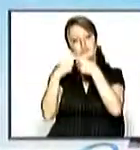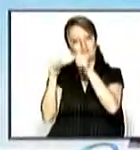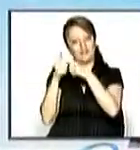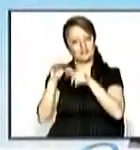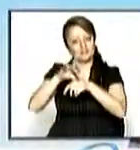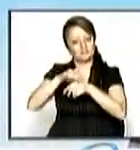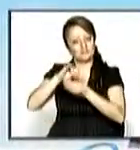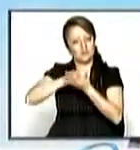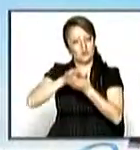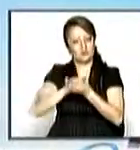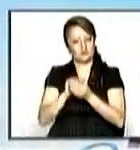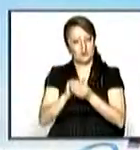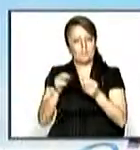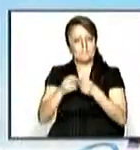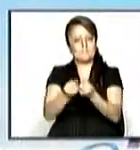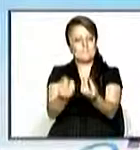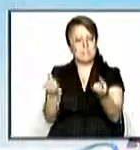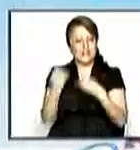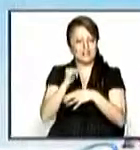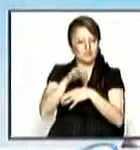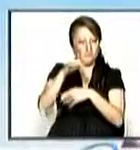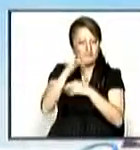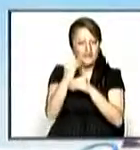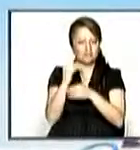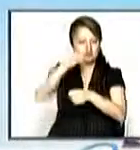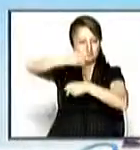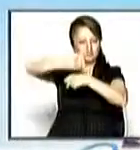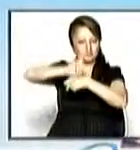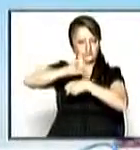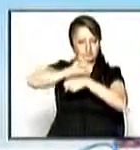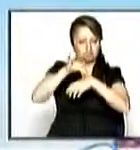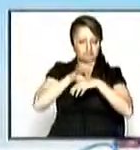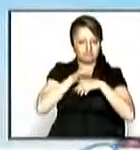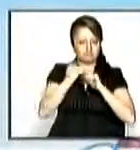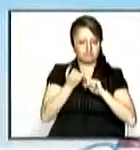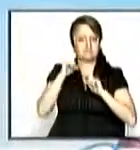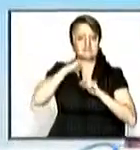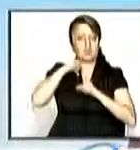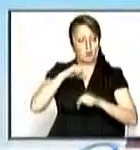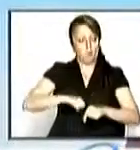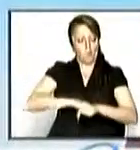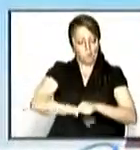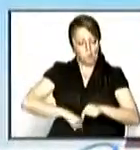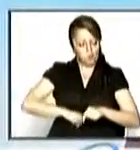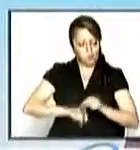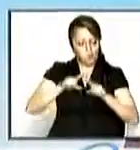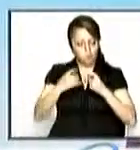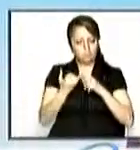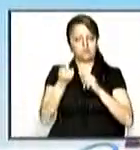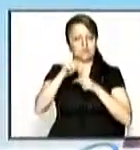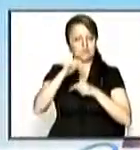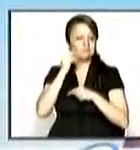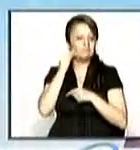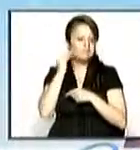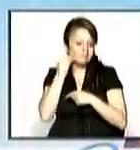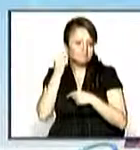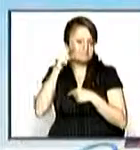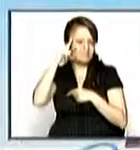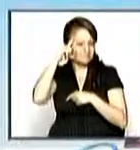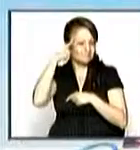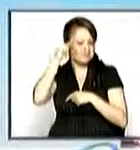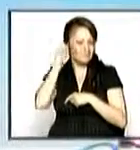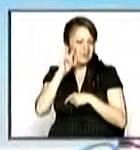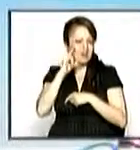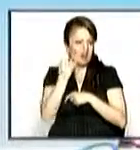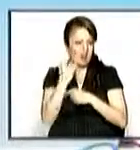eso en nuestro parque médico nosotros contamos con ecografistas, contamos con un ginecólogo, con